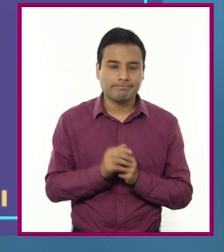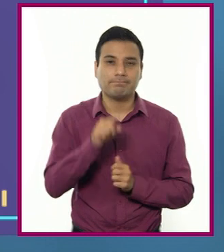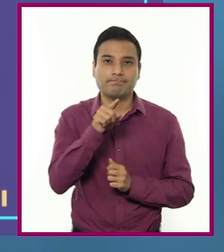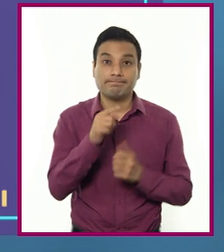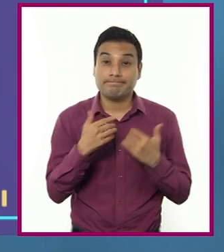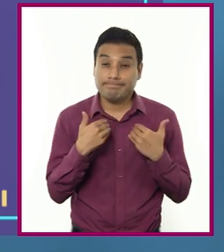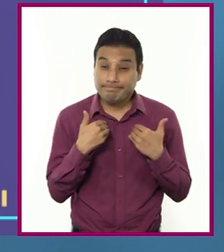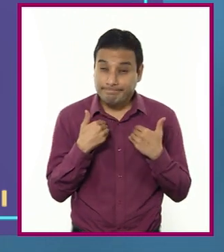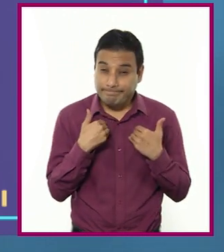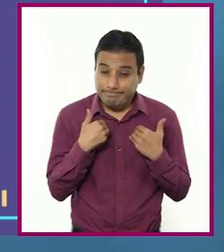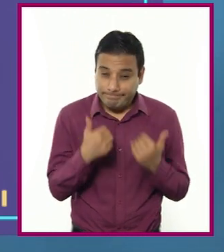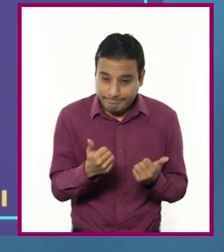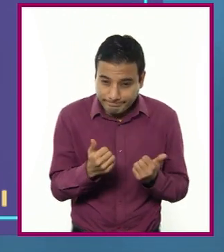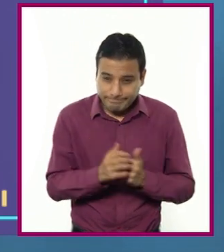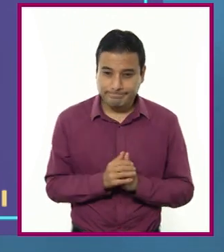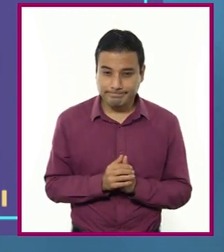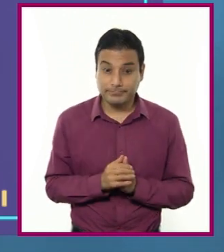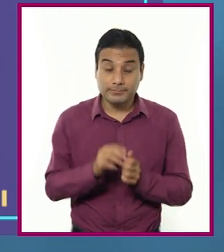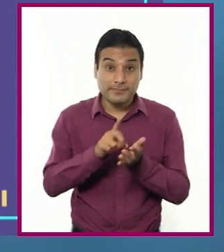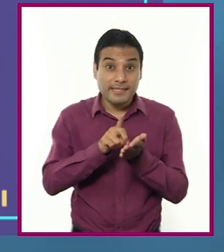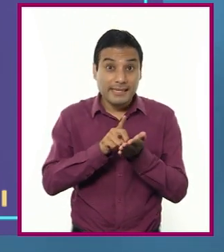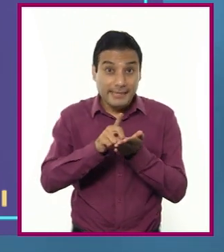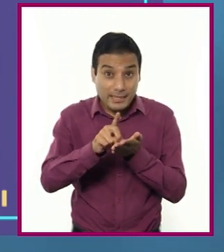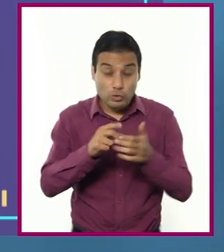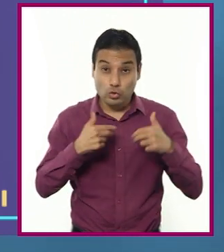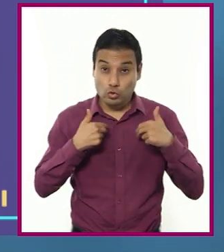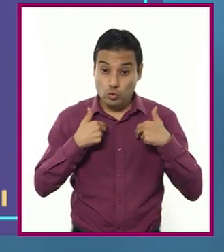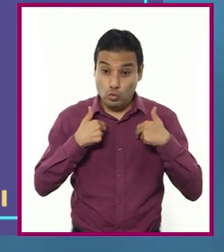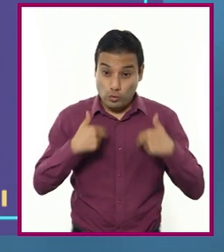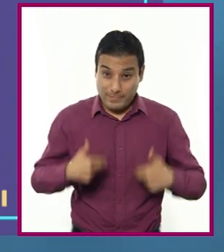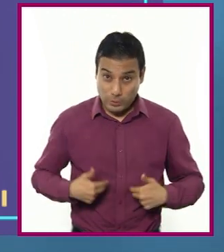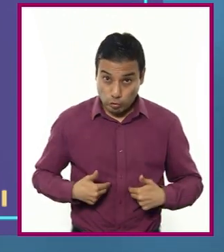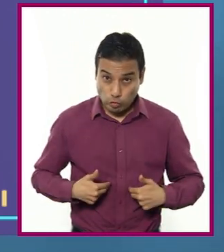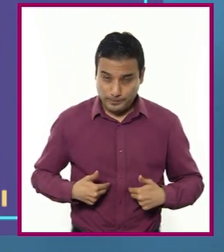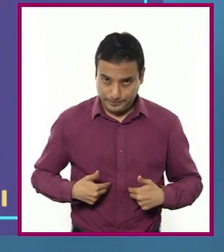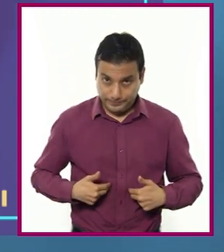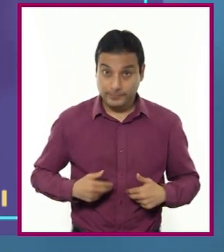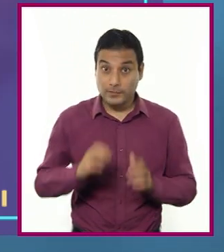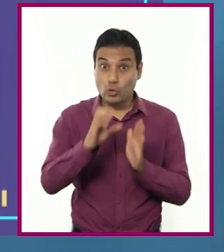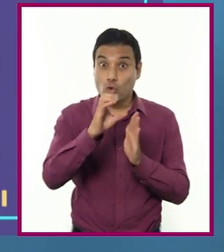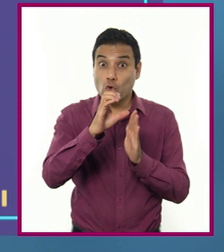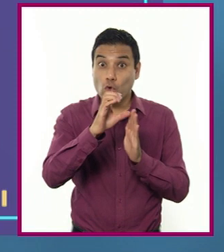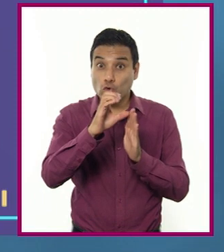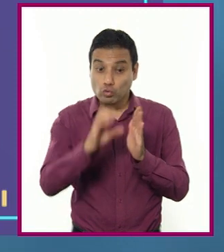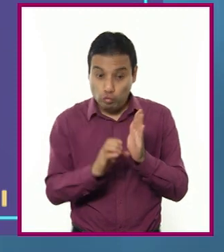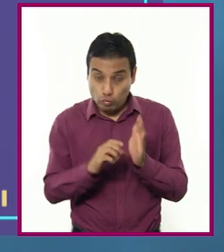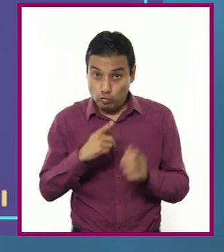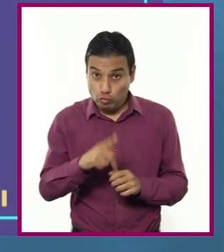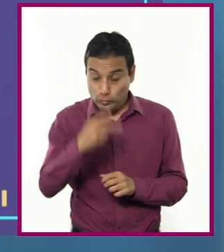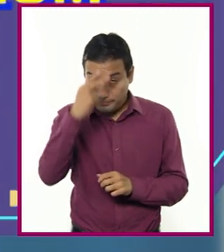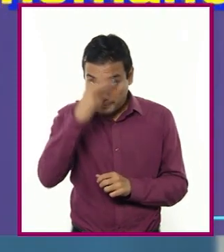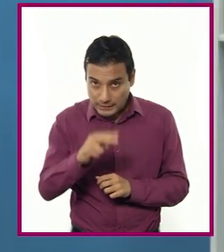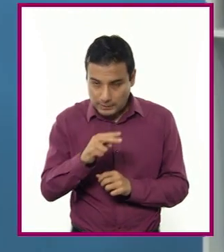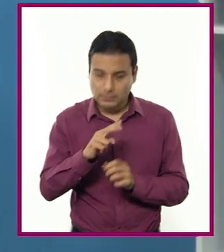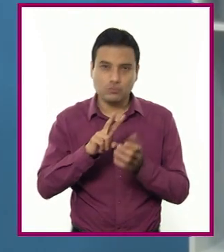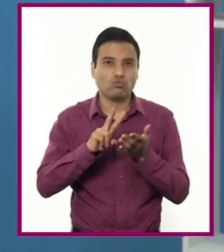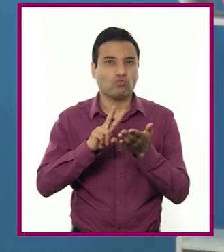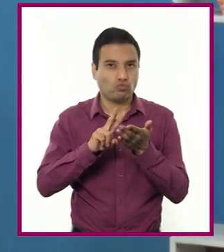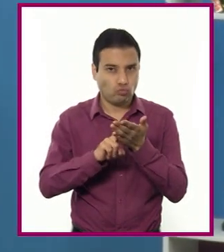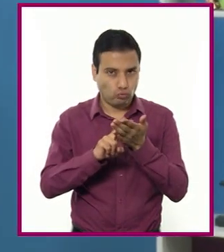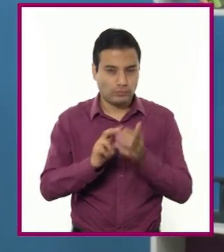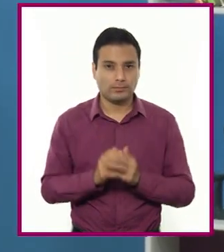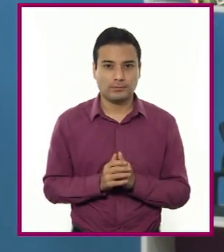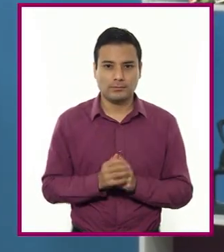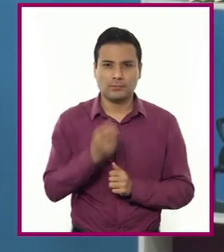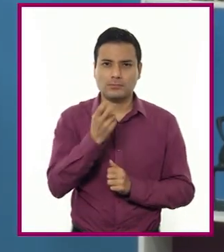social de la presencia de los derechos humanos en la Constitución Política de los Estados Unidos Mexicanos. Esto